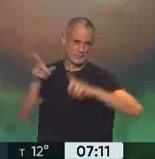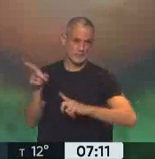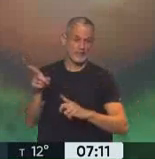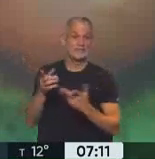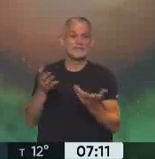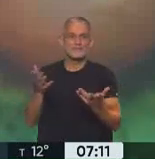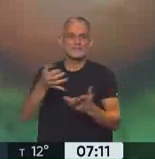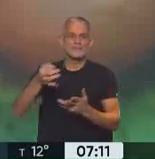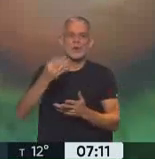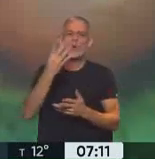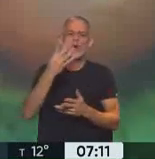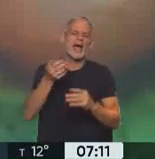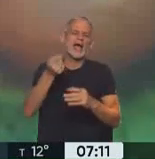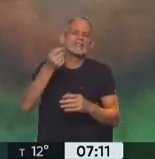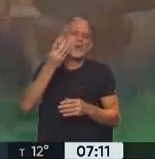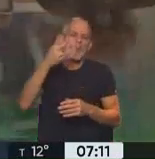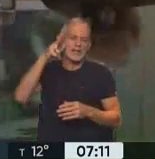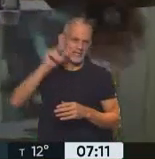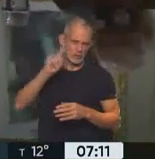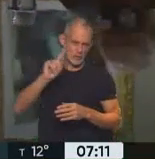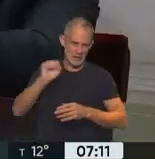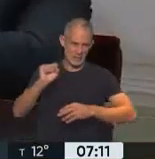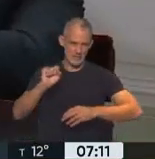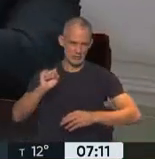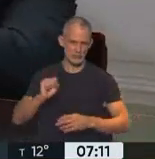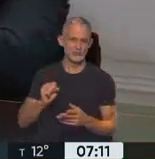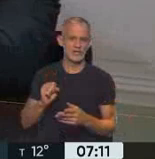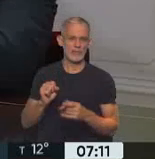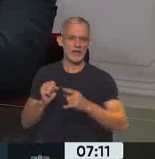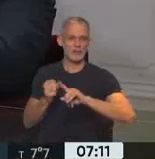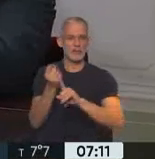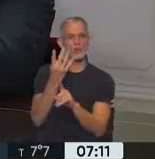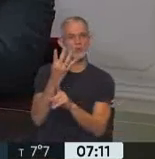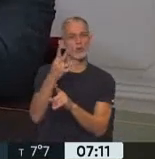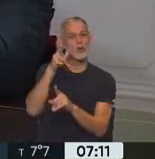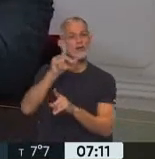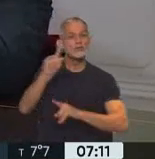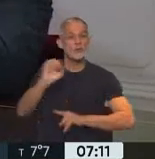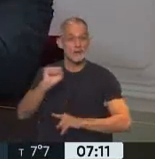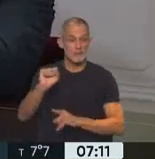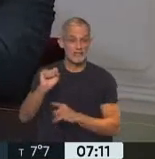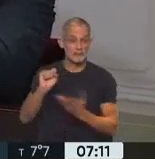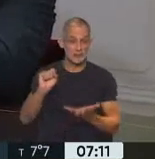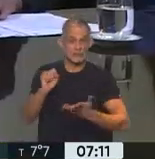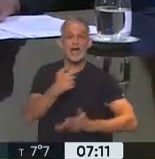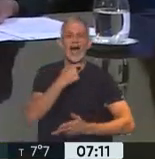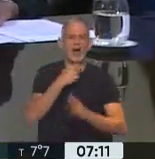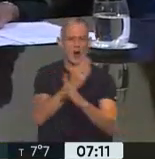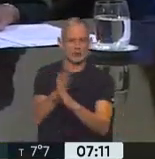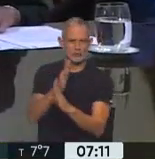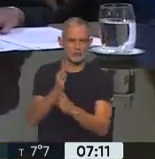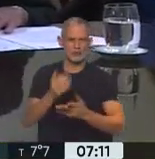cierto es que sí, casi 48.000 pesos es lo que va a ser el salario mínimo. Eso cuando cierre todo, ¿no? Claro, eso va a partir de agosto, pero ahí